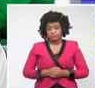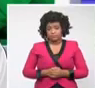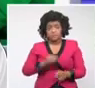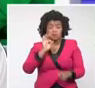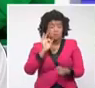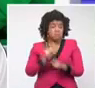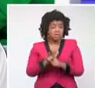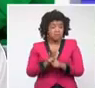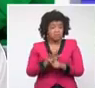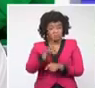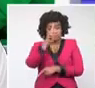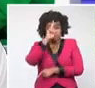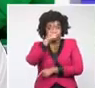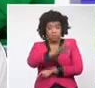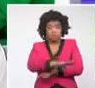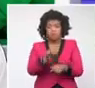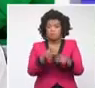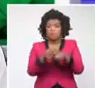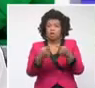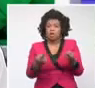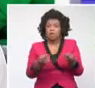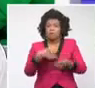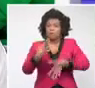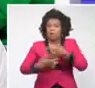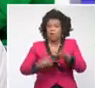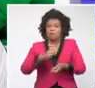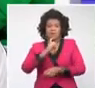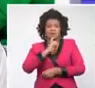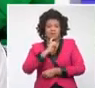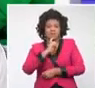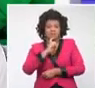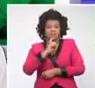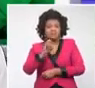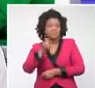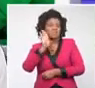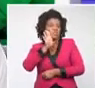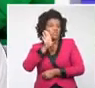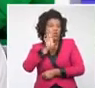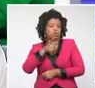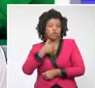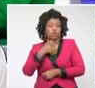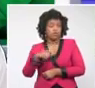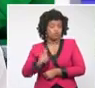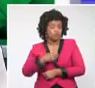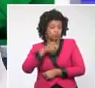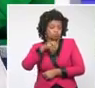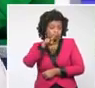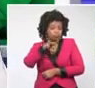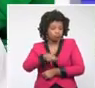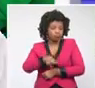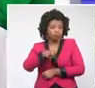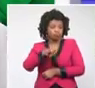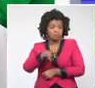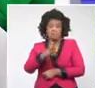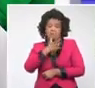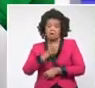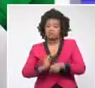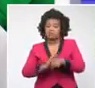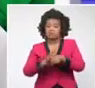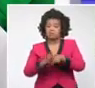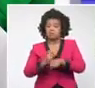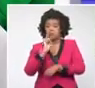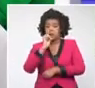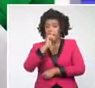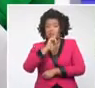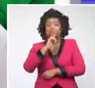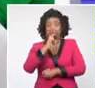ingresada por una sepsis urinaria, se evaluó, tuvo sintomatología sugestiva, se confirmó el diagnóstico y